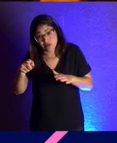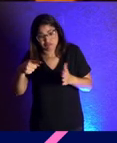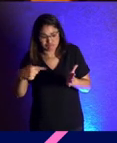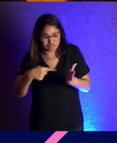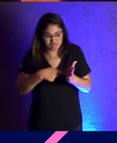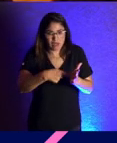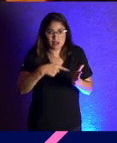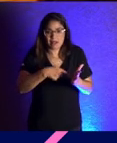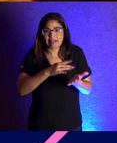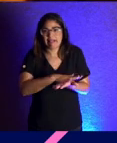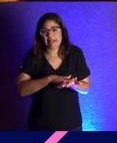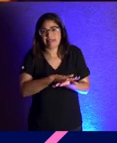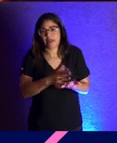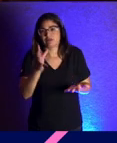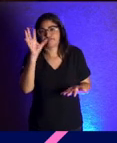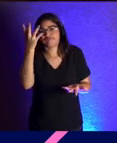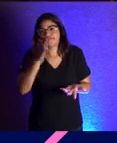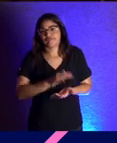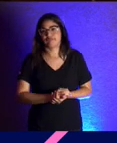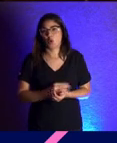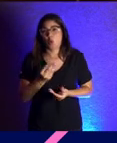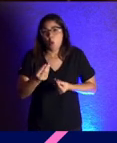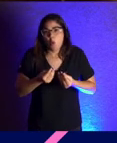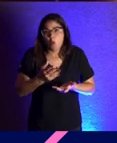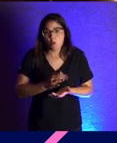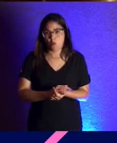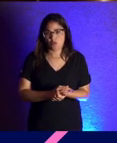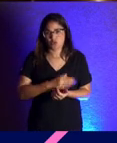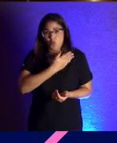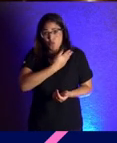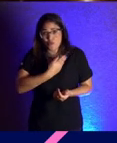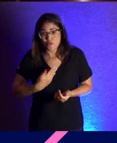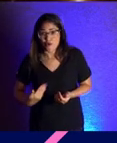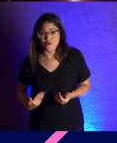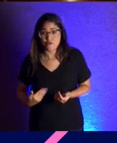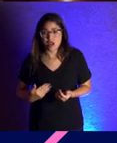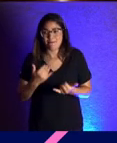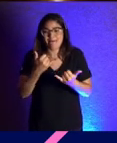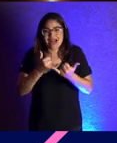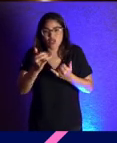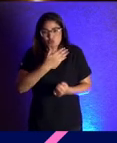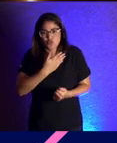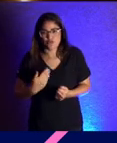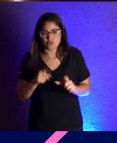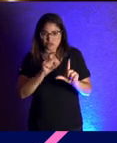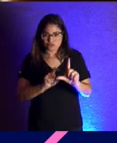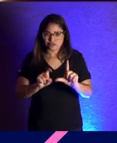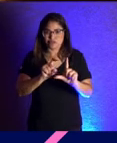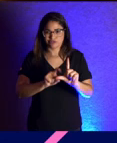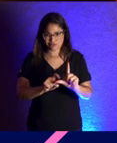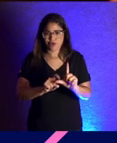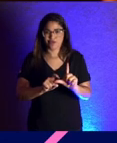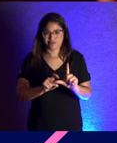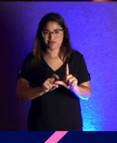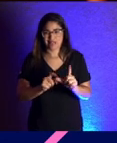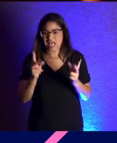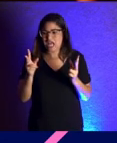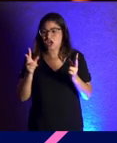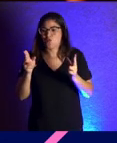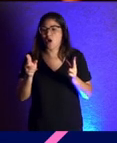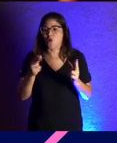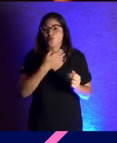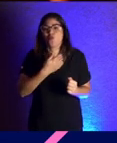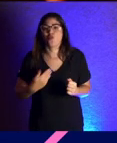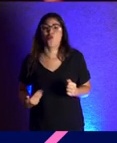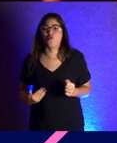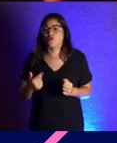es como un mismo estado de limitación que hacen como gobierno de los países. Un poco, por ejemplo,